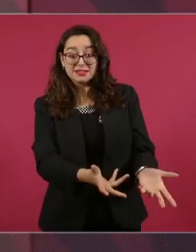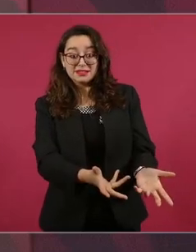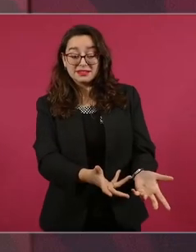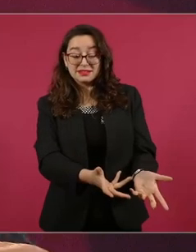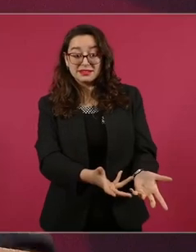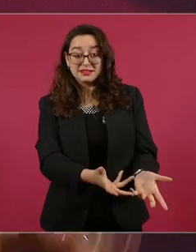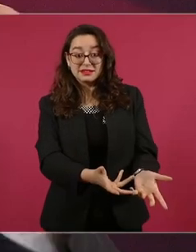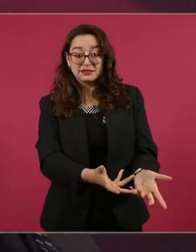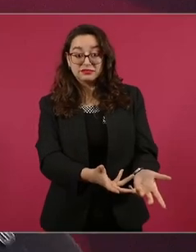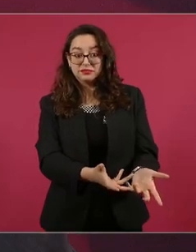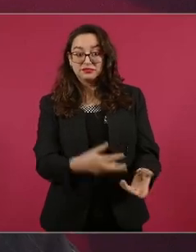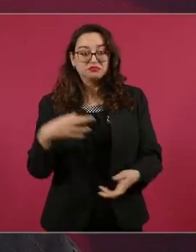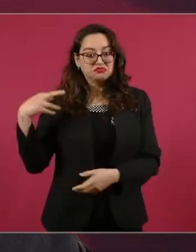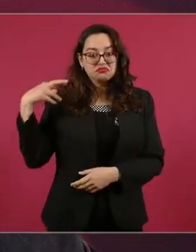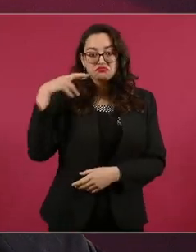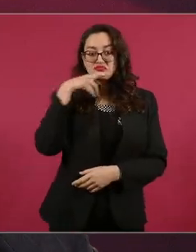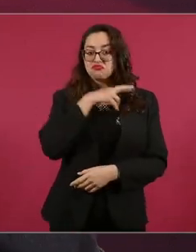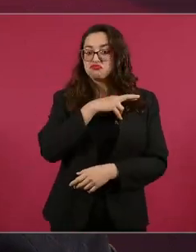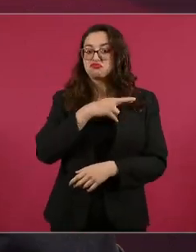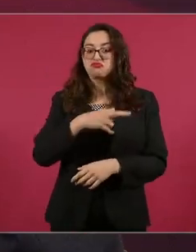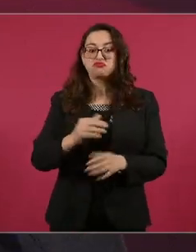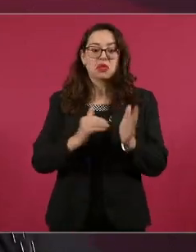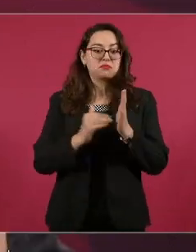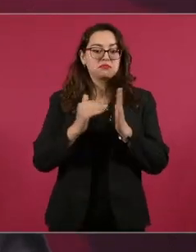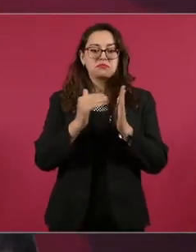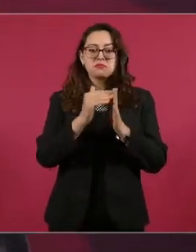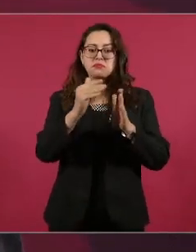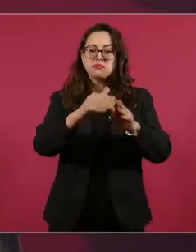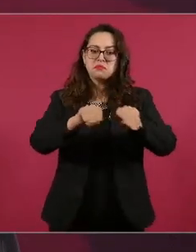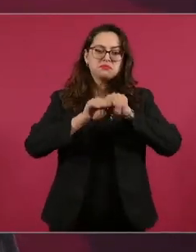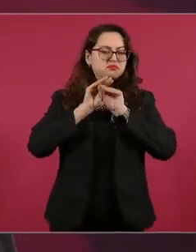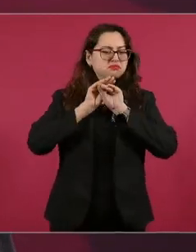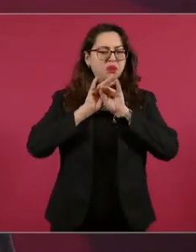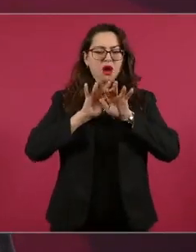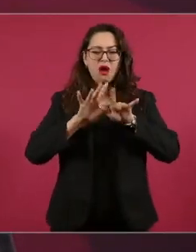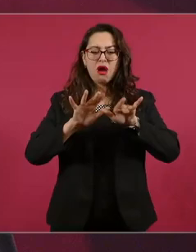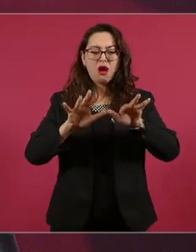En muy poco tiempo, miles, millones.